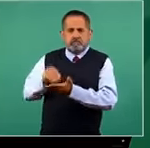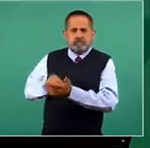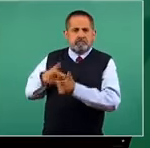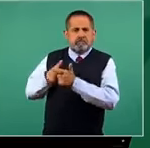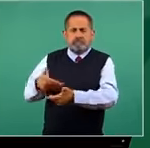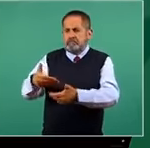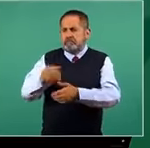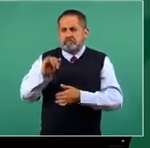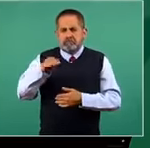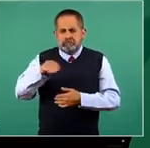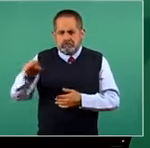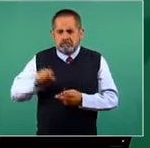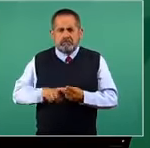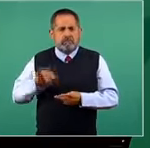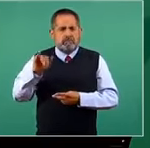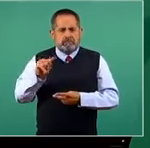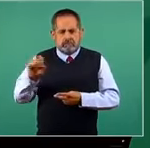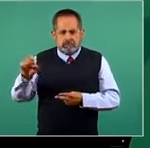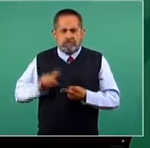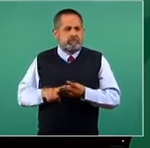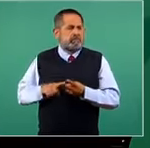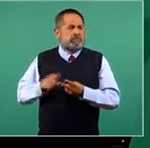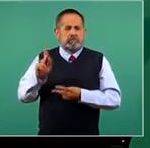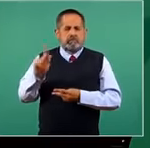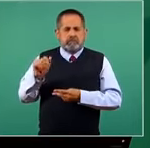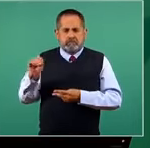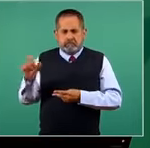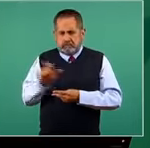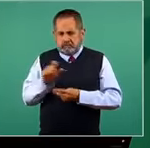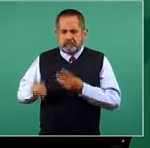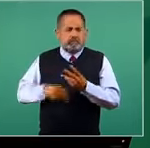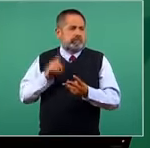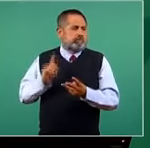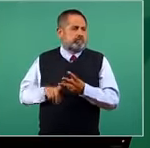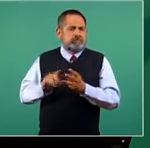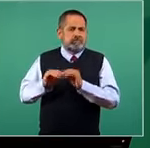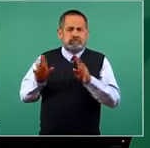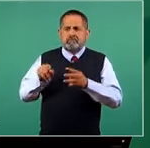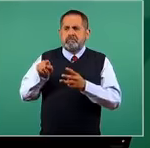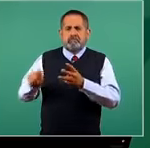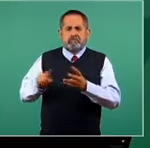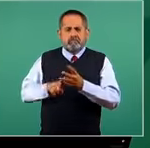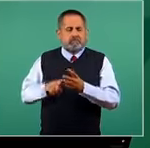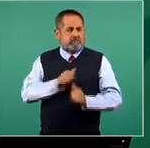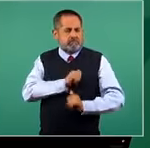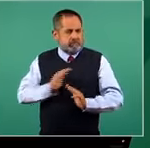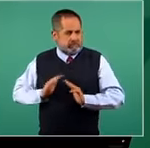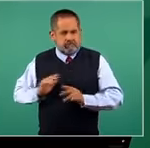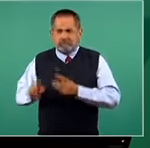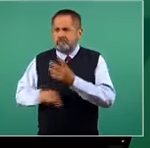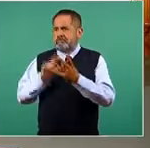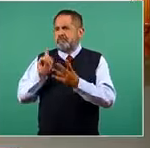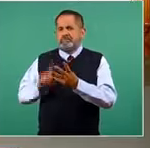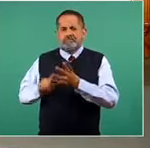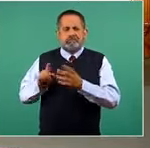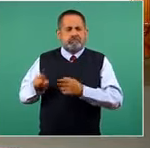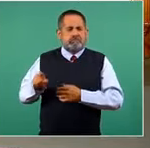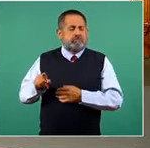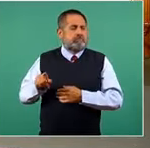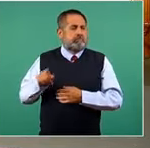El IMSS, el ISSSTE, los servicios médicos de Pemex, desde luego los servicios de las Fuerzas Armadas,